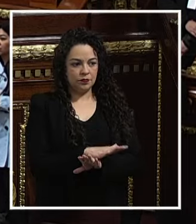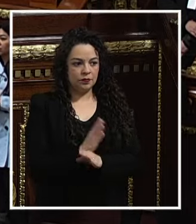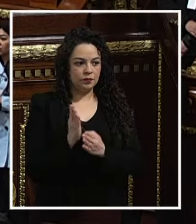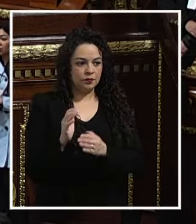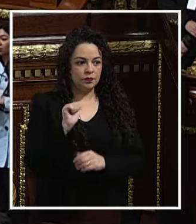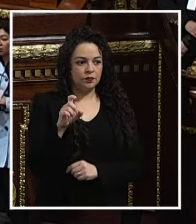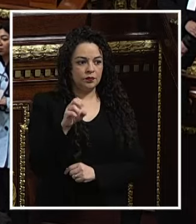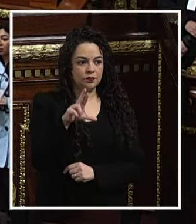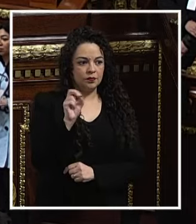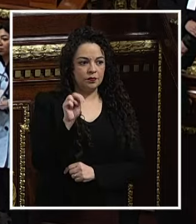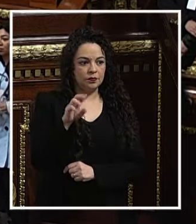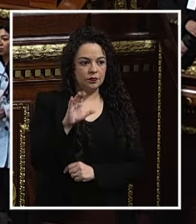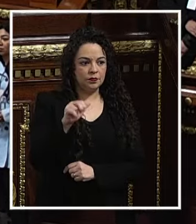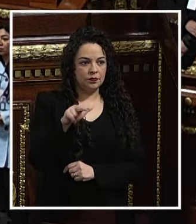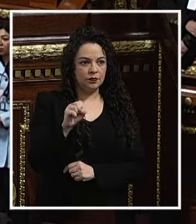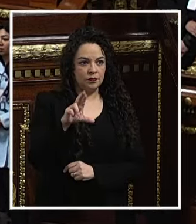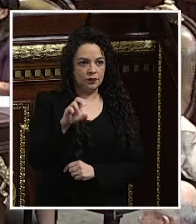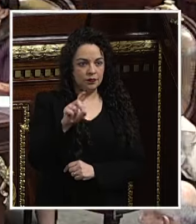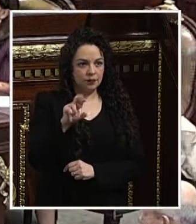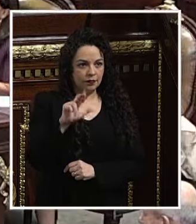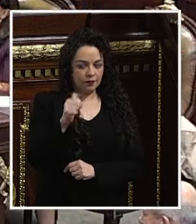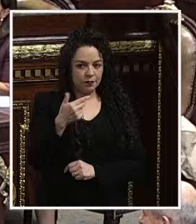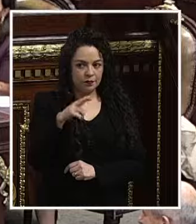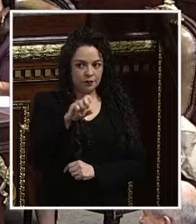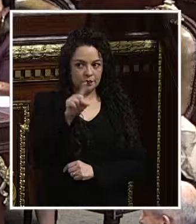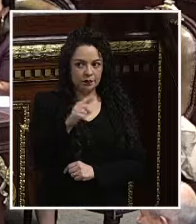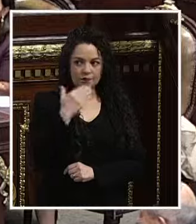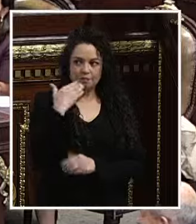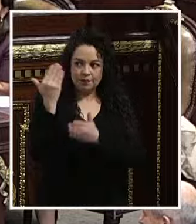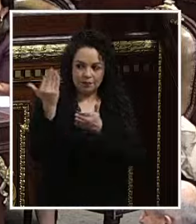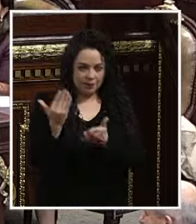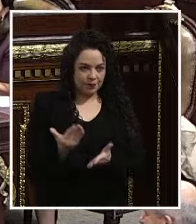Encinas Rodríguez. Bienvenido, compañero.